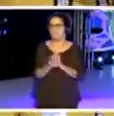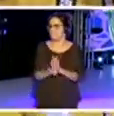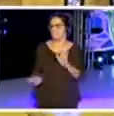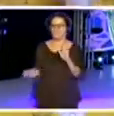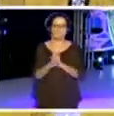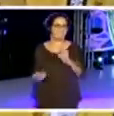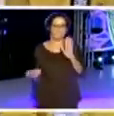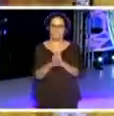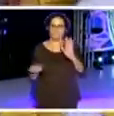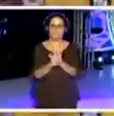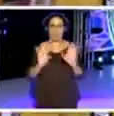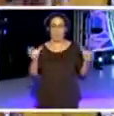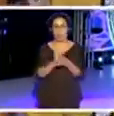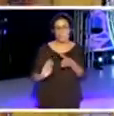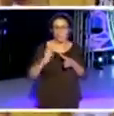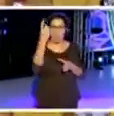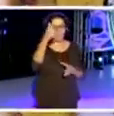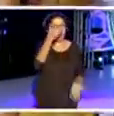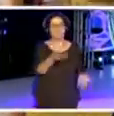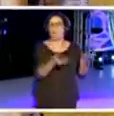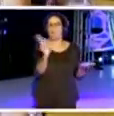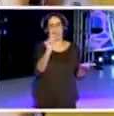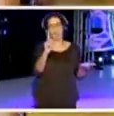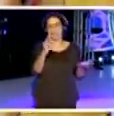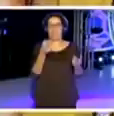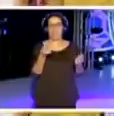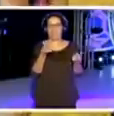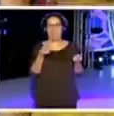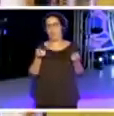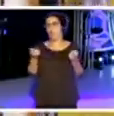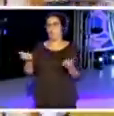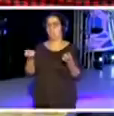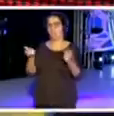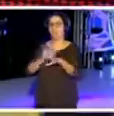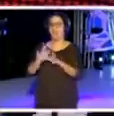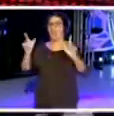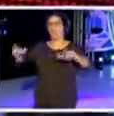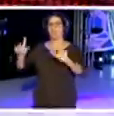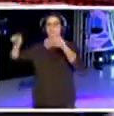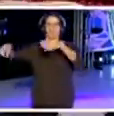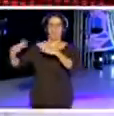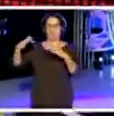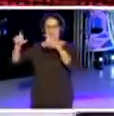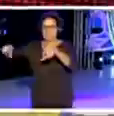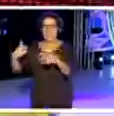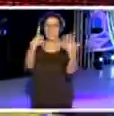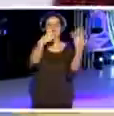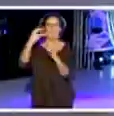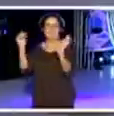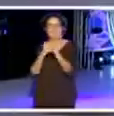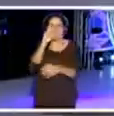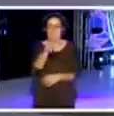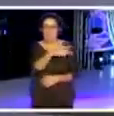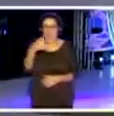corrupción. El Uruguay no merece malgastar dinero en el fútbol sala. 600.000 euros a cifro